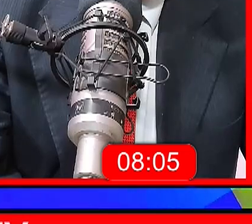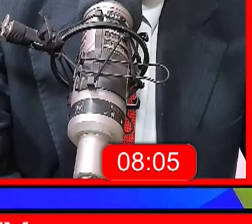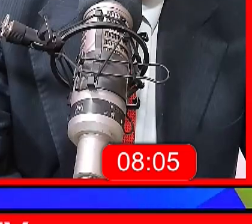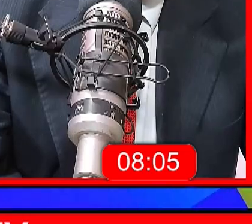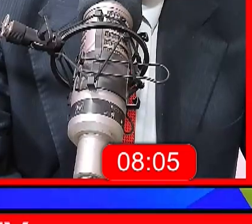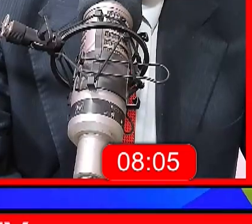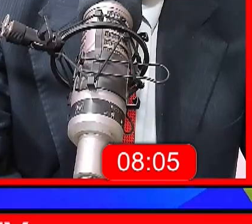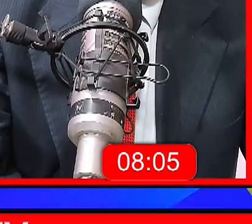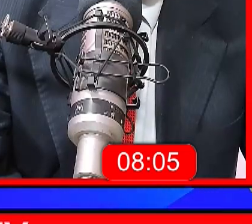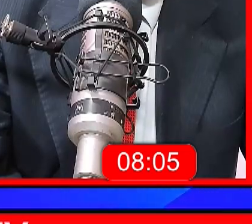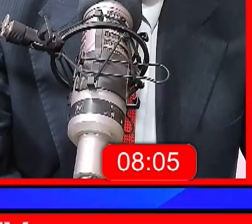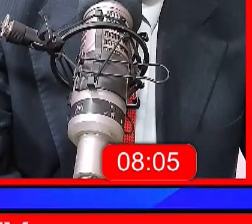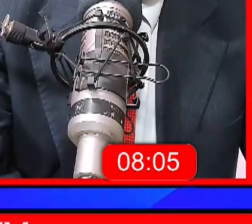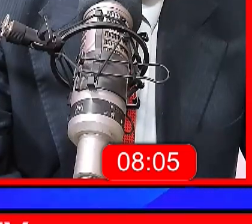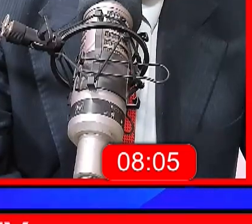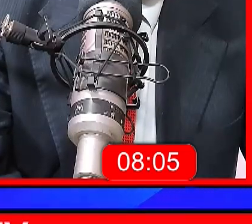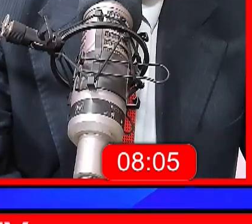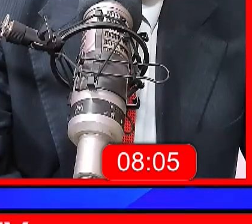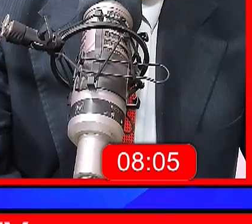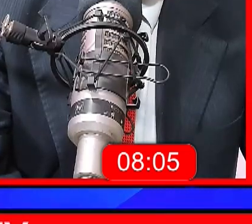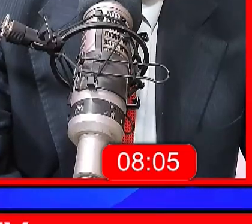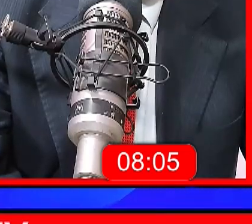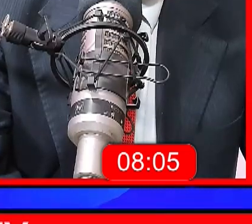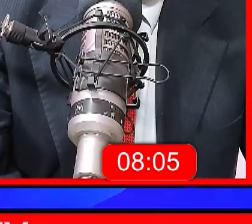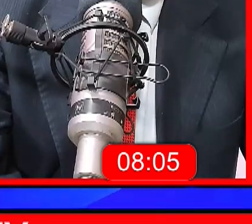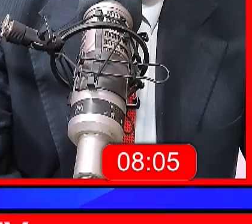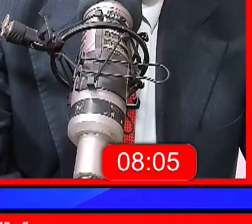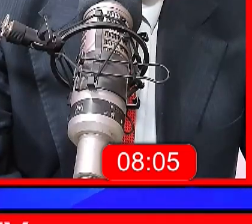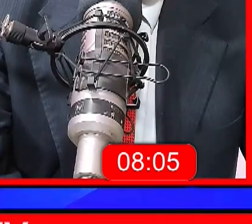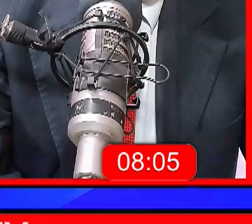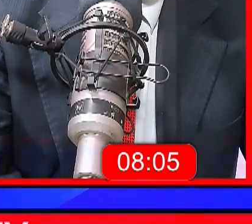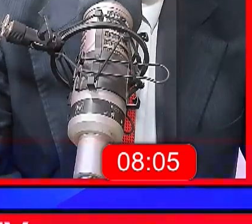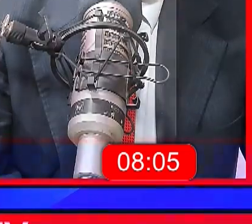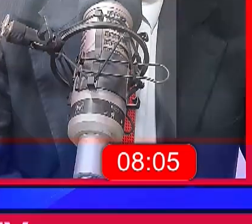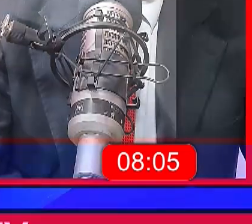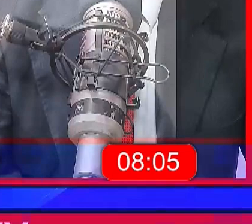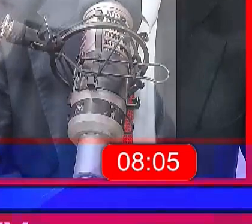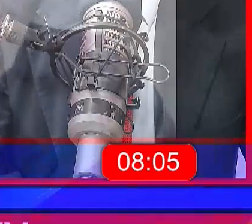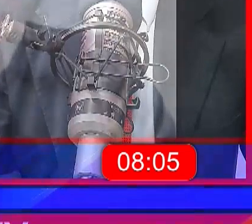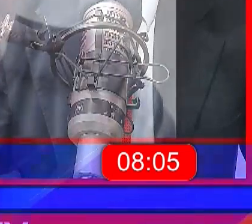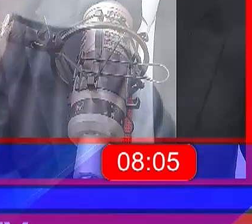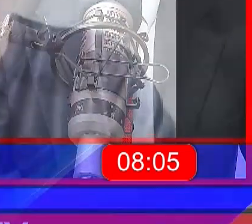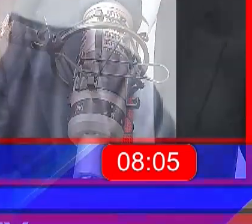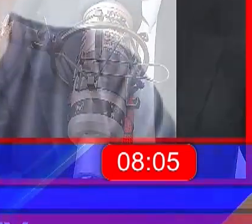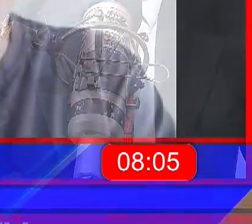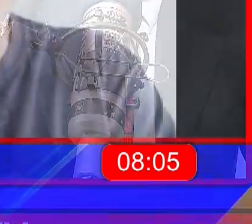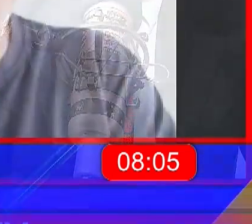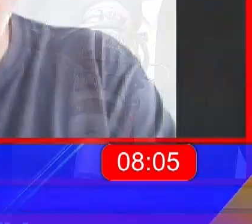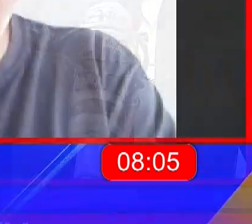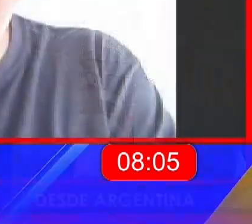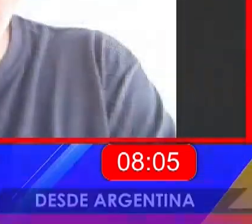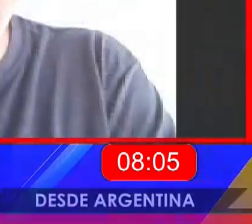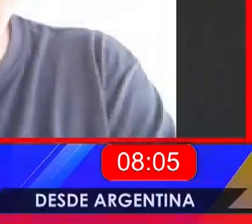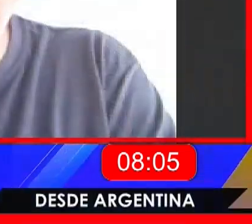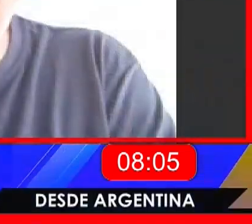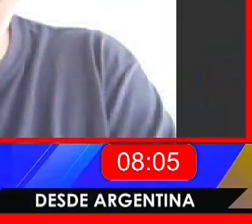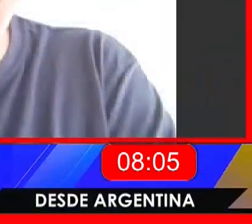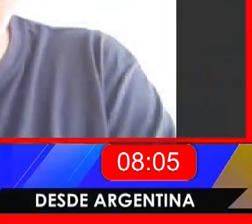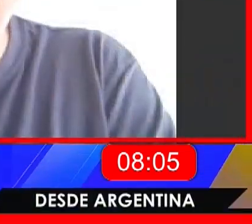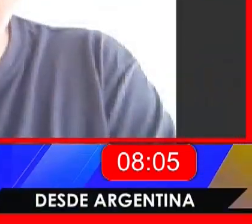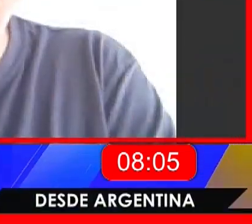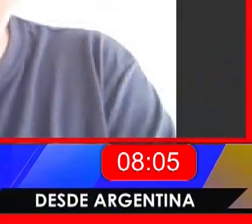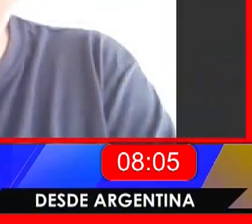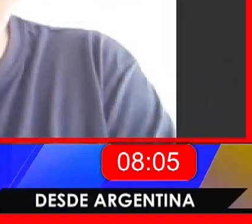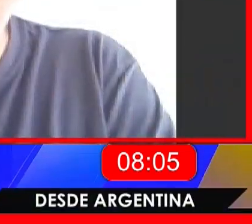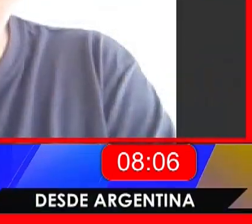días, Carlos. Gusto de tenerte en el Perú a través de RTL Perú y Conectados TV. Un gusto, buen día para todos